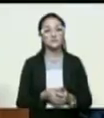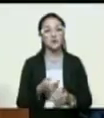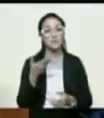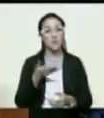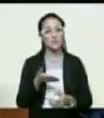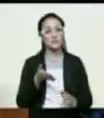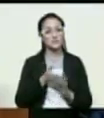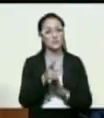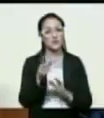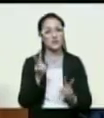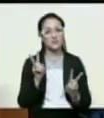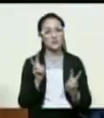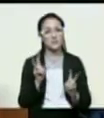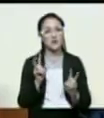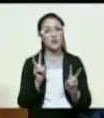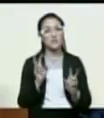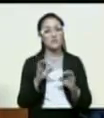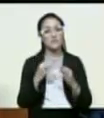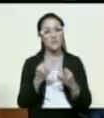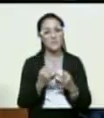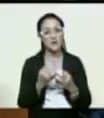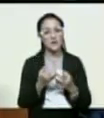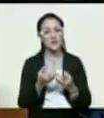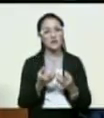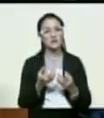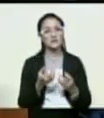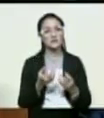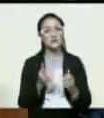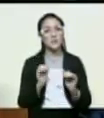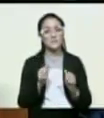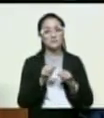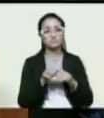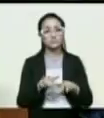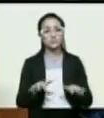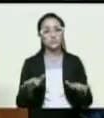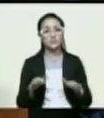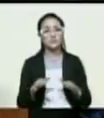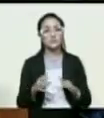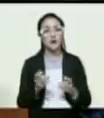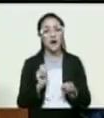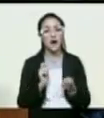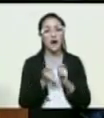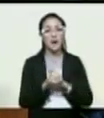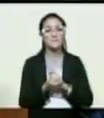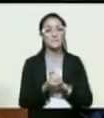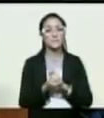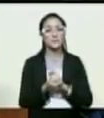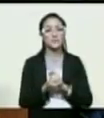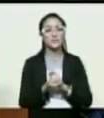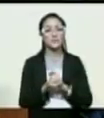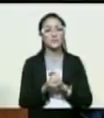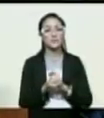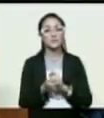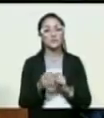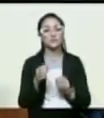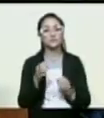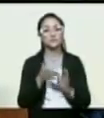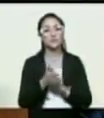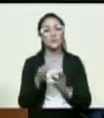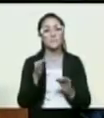destacar que la nueva familia de monedas y billetes entrará en circulación con una base de cambio e intercambio sustentada en el petró